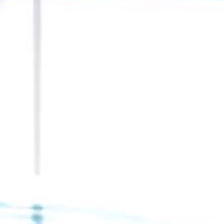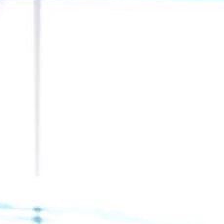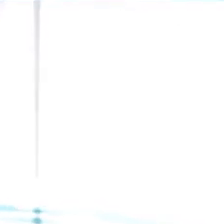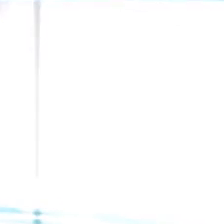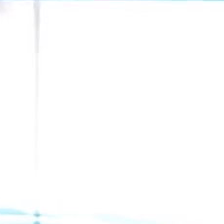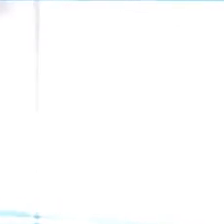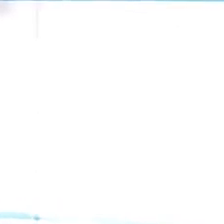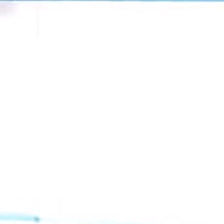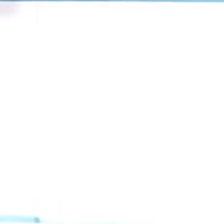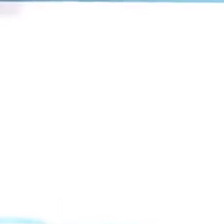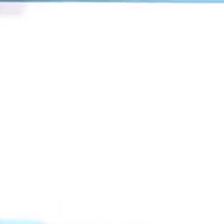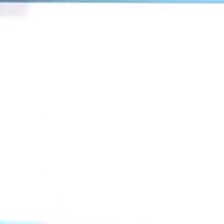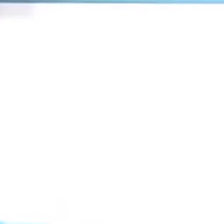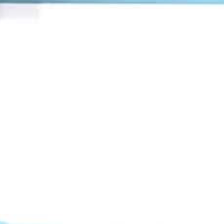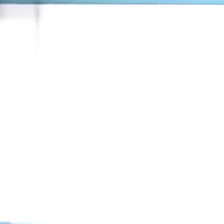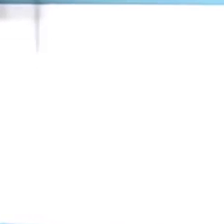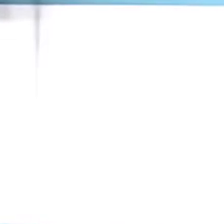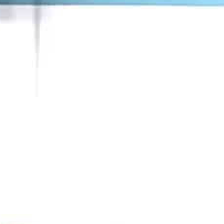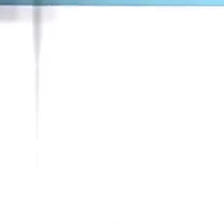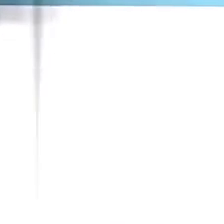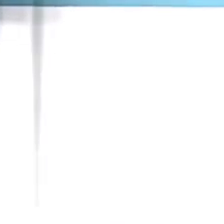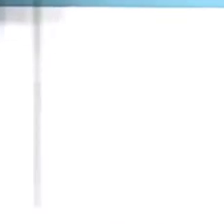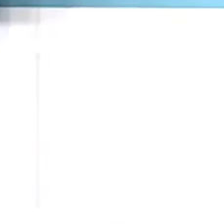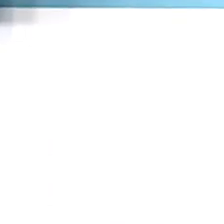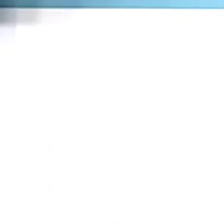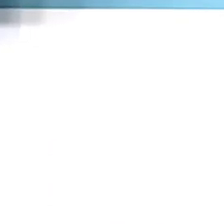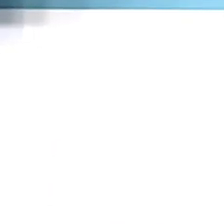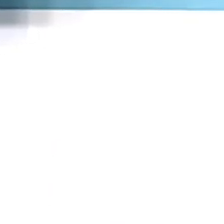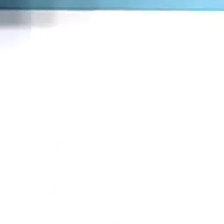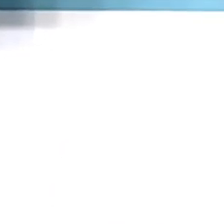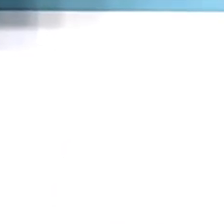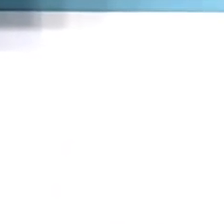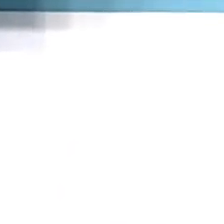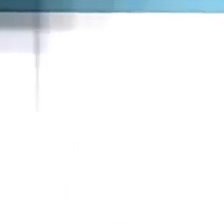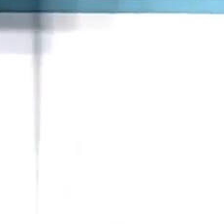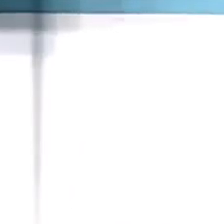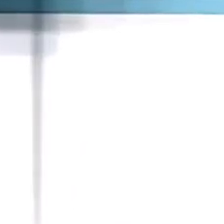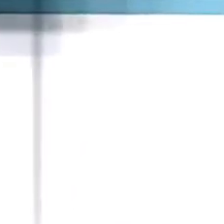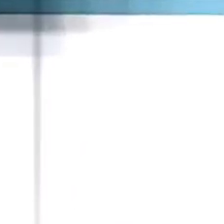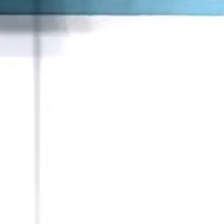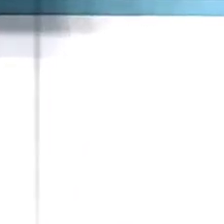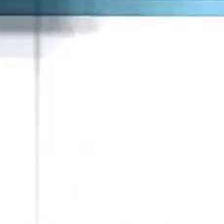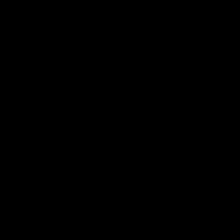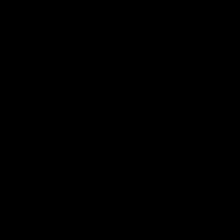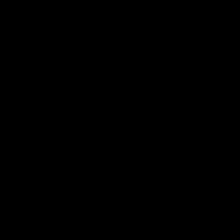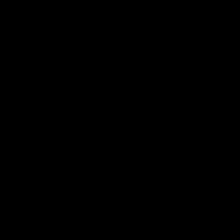trabajamos para usted. Somos la televisión pública de Costa Rica.